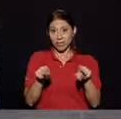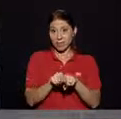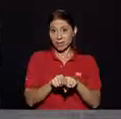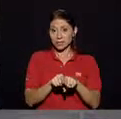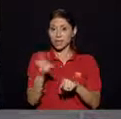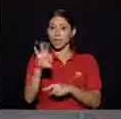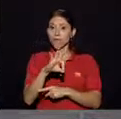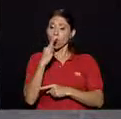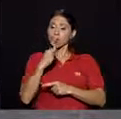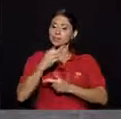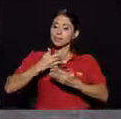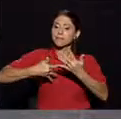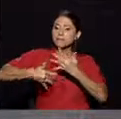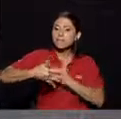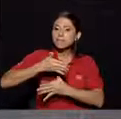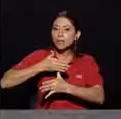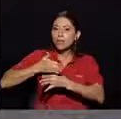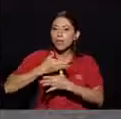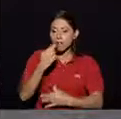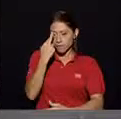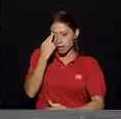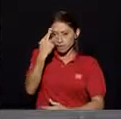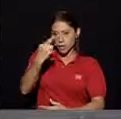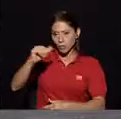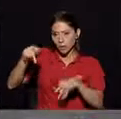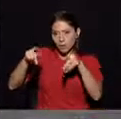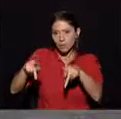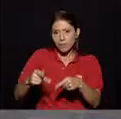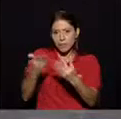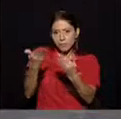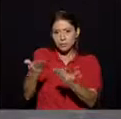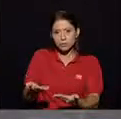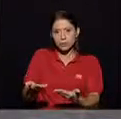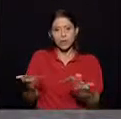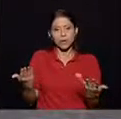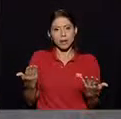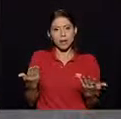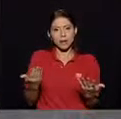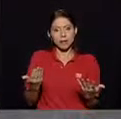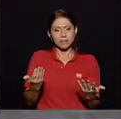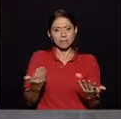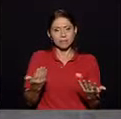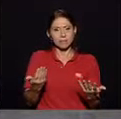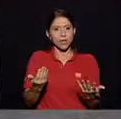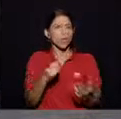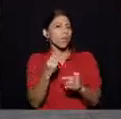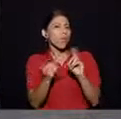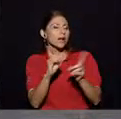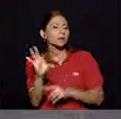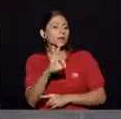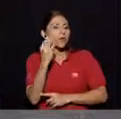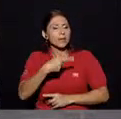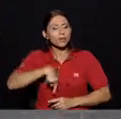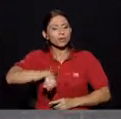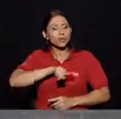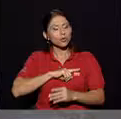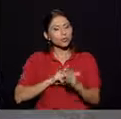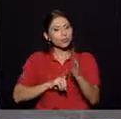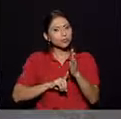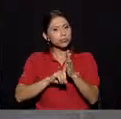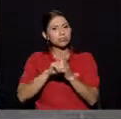de convivencia y de respeto del otro y de la otra estamos prefiriendo para